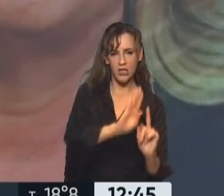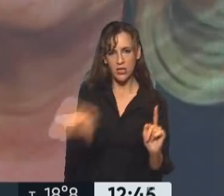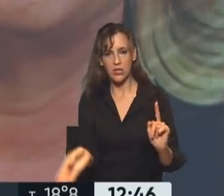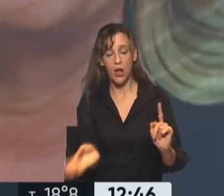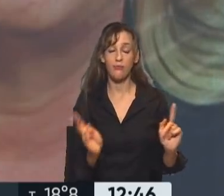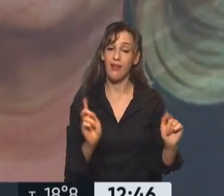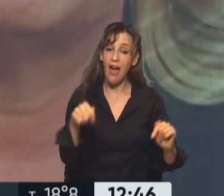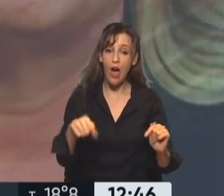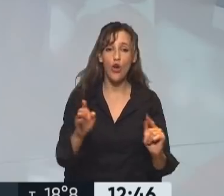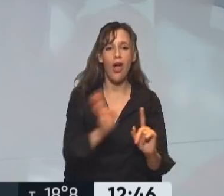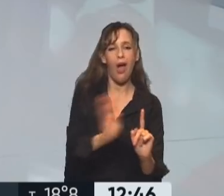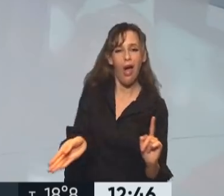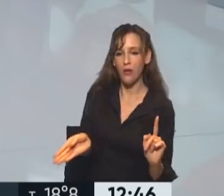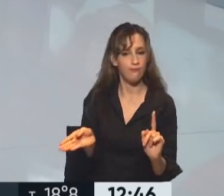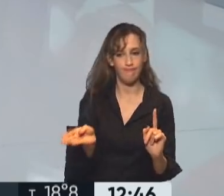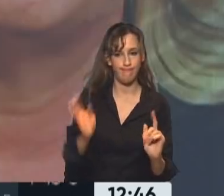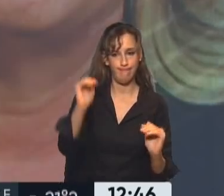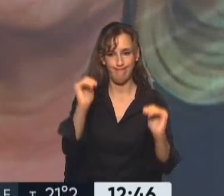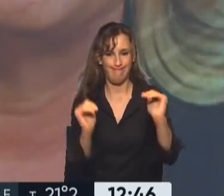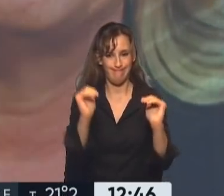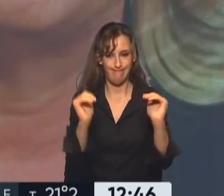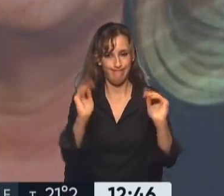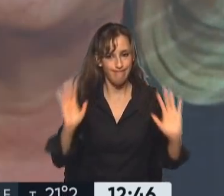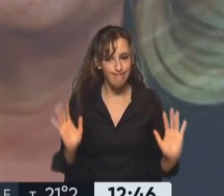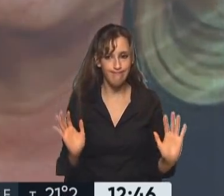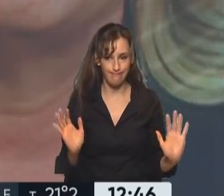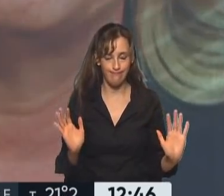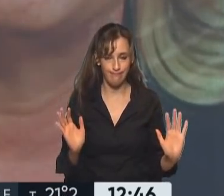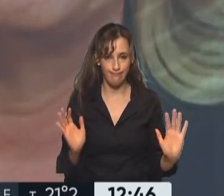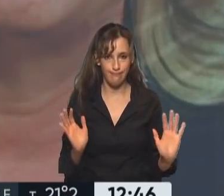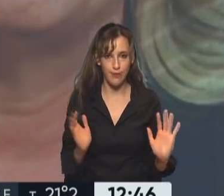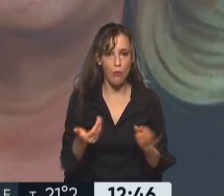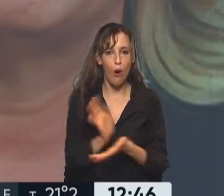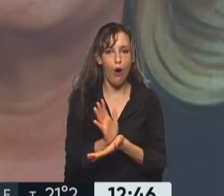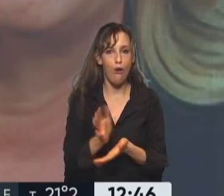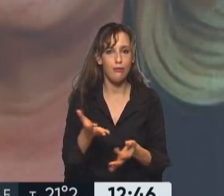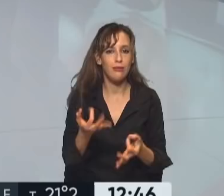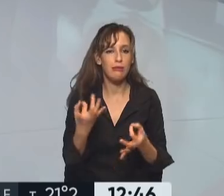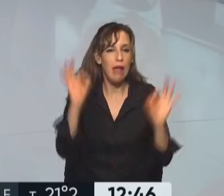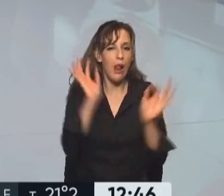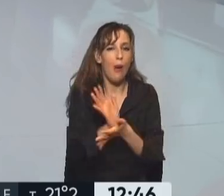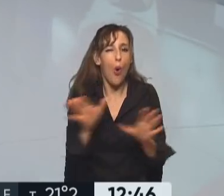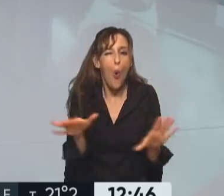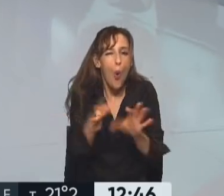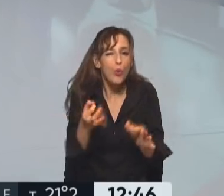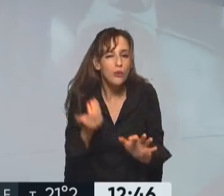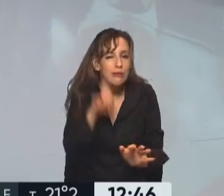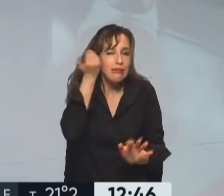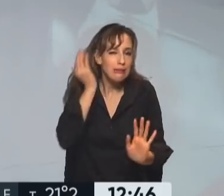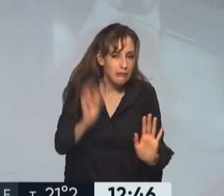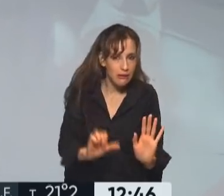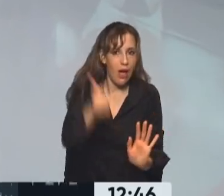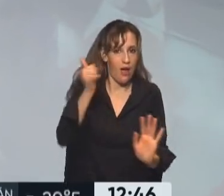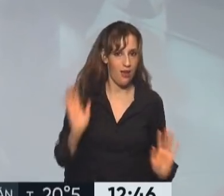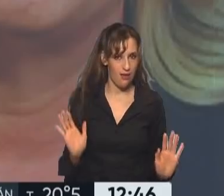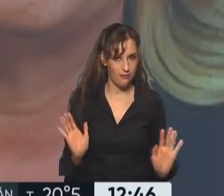este triunfo holgadísimo y lo hacemos en potencial, o lo decimos mejor dicho, potencial. Estaría triunfando el próximo domingo en la segunda vuelta electoral.